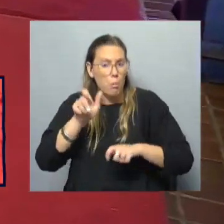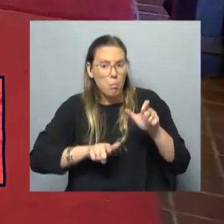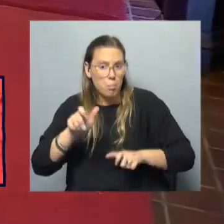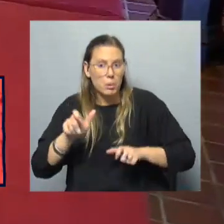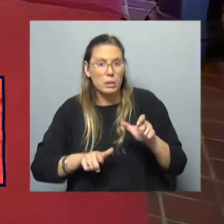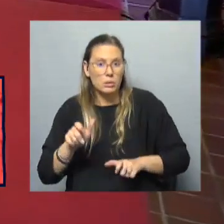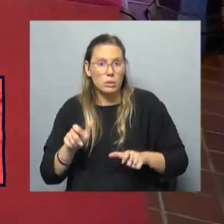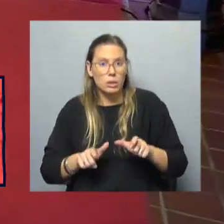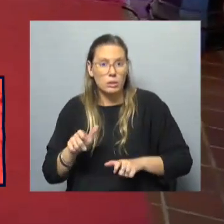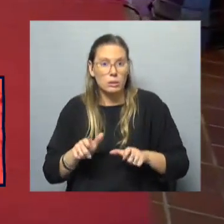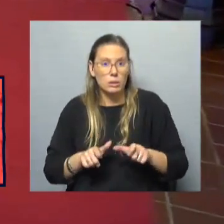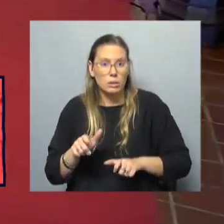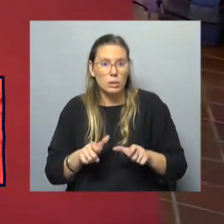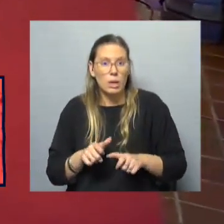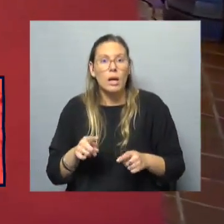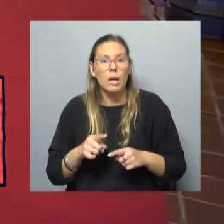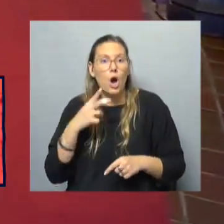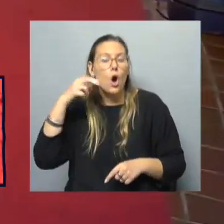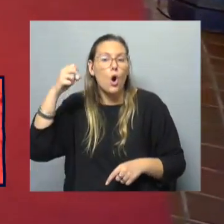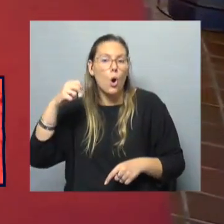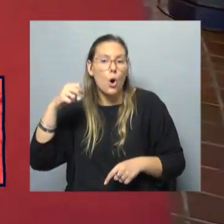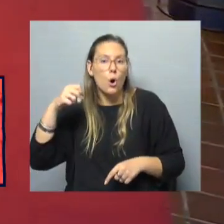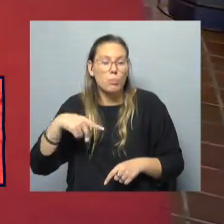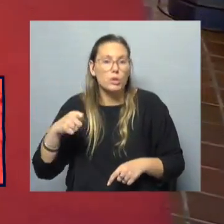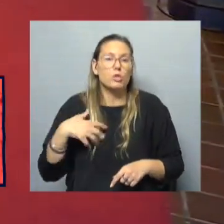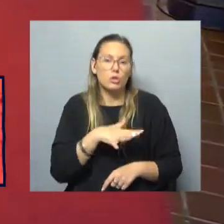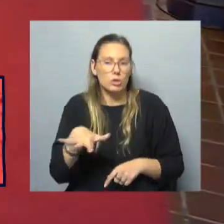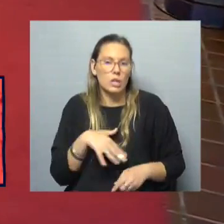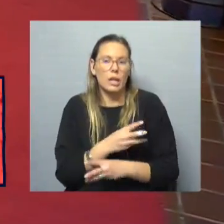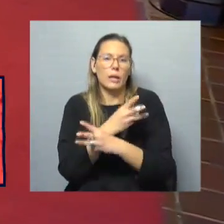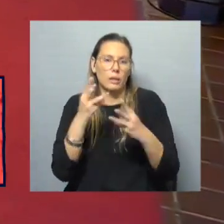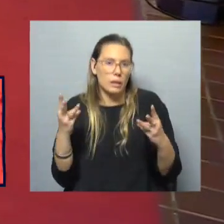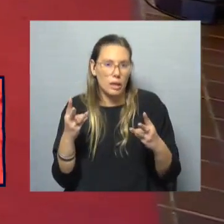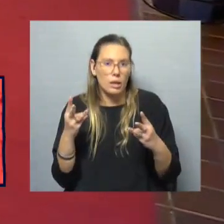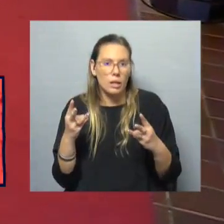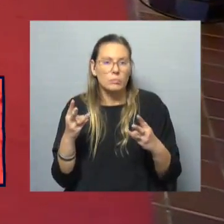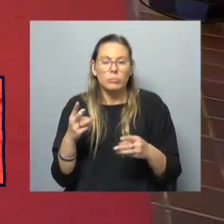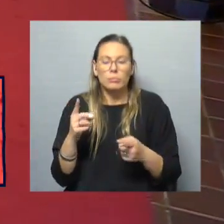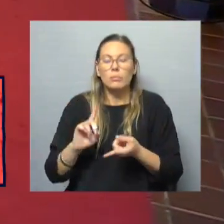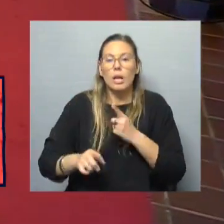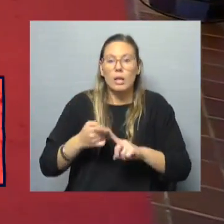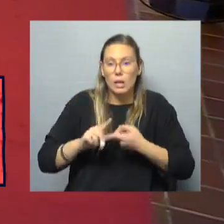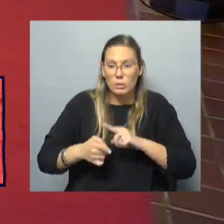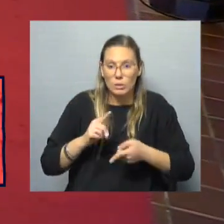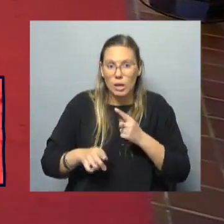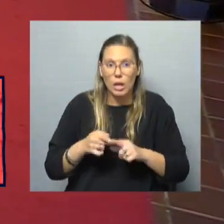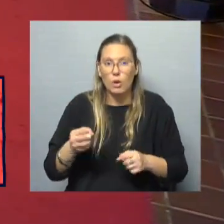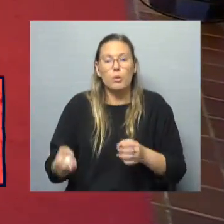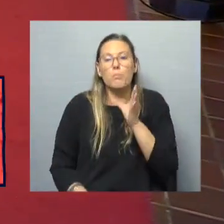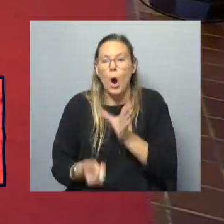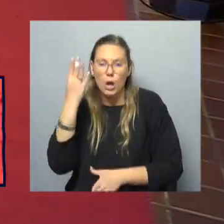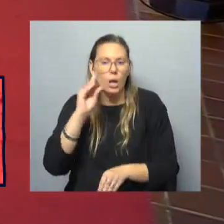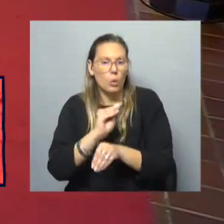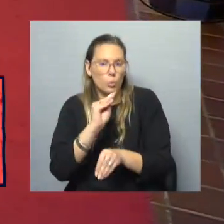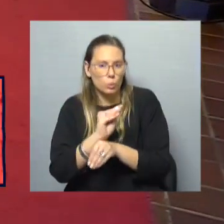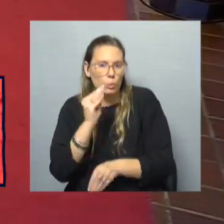son generadoras de opinión social en general, que tienen que ver con bueno, la moda, la cultura,